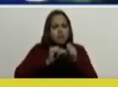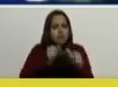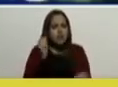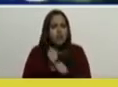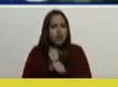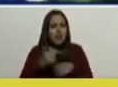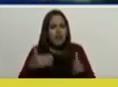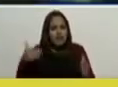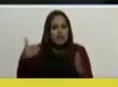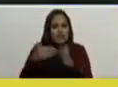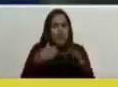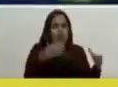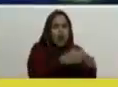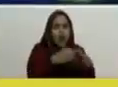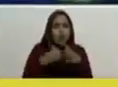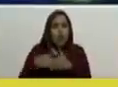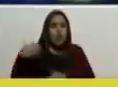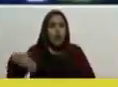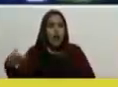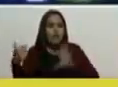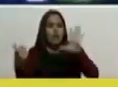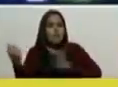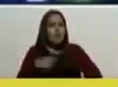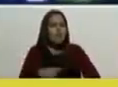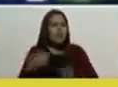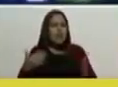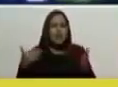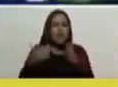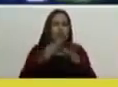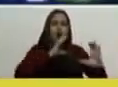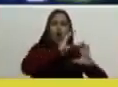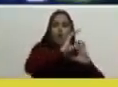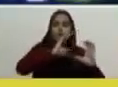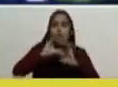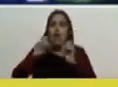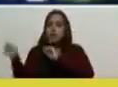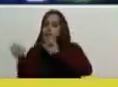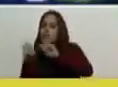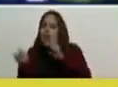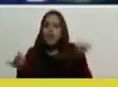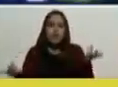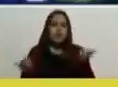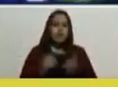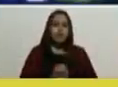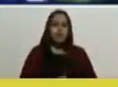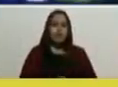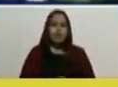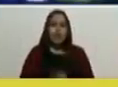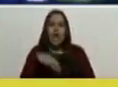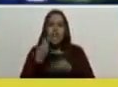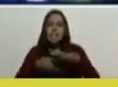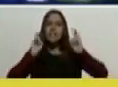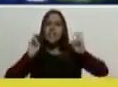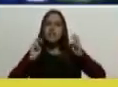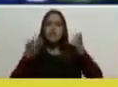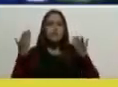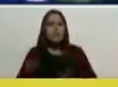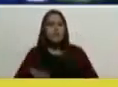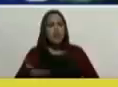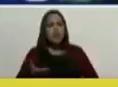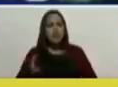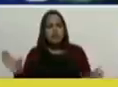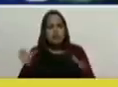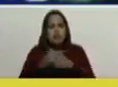nos impide reunirnos cada 6 meses? ¿Qué nos impide comunicarnos, dialogar, debatir, poner los temas fundamentales y